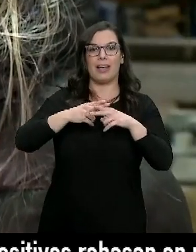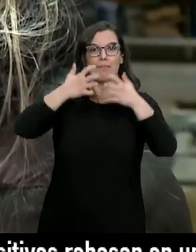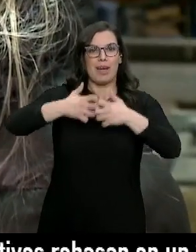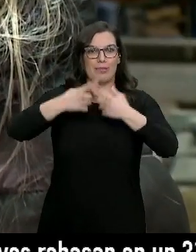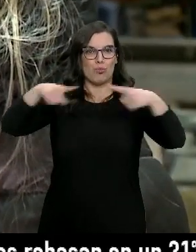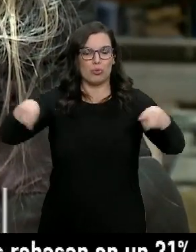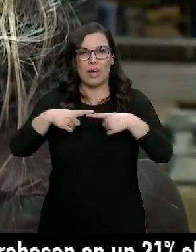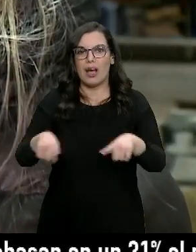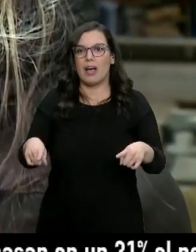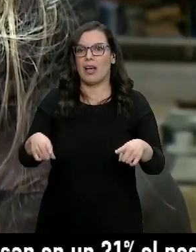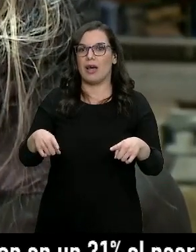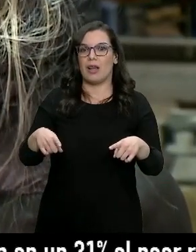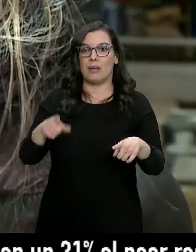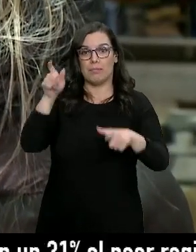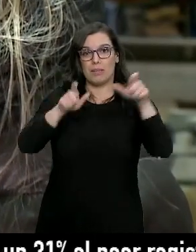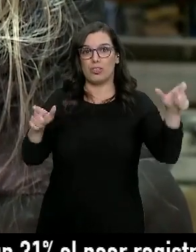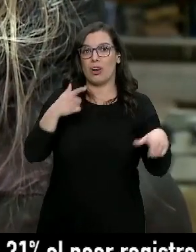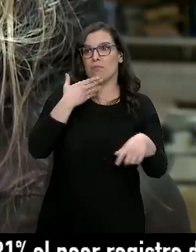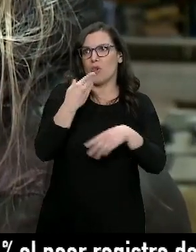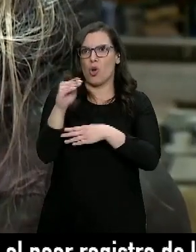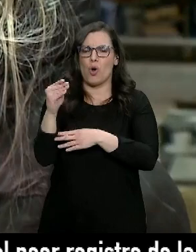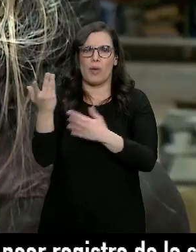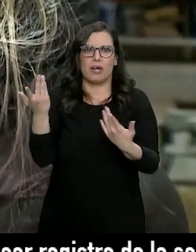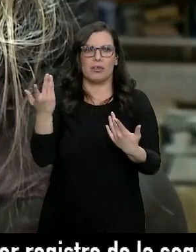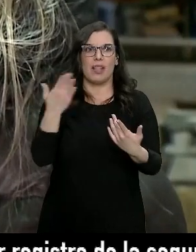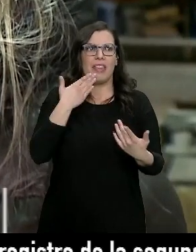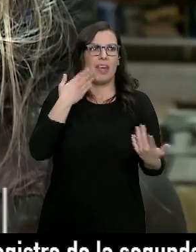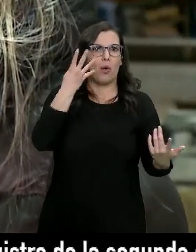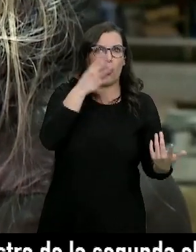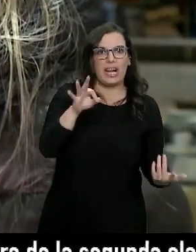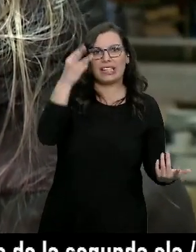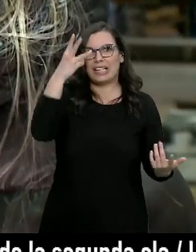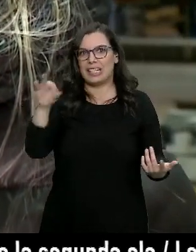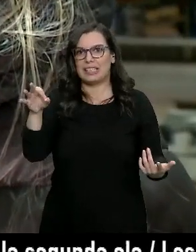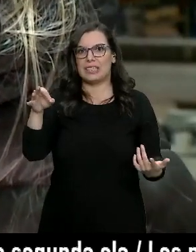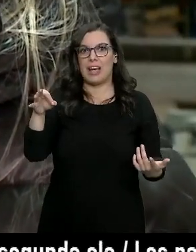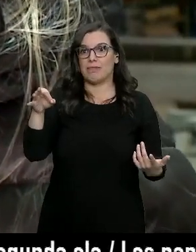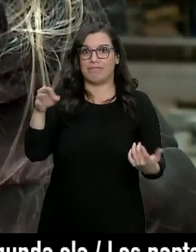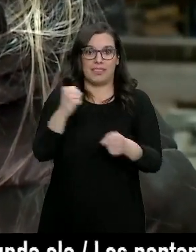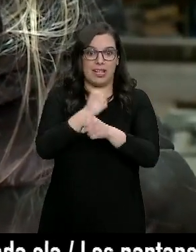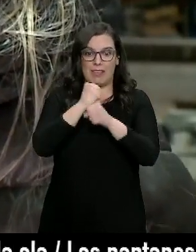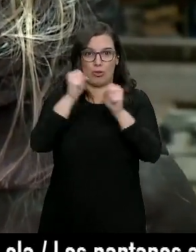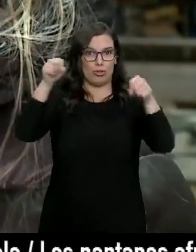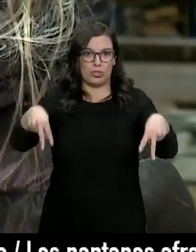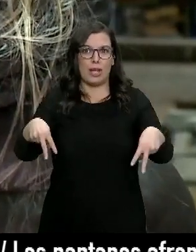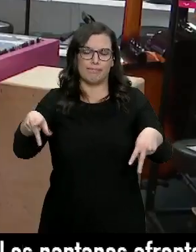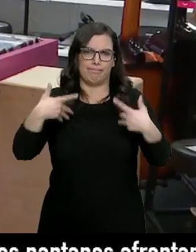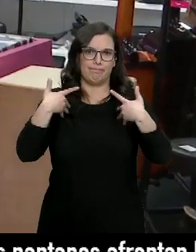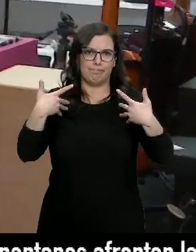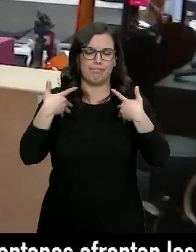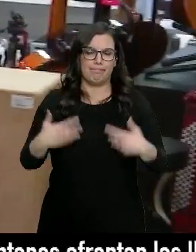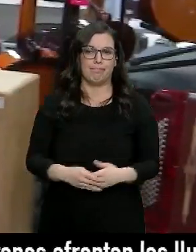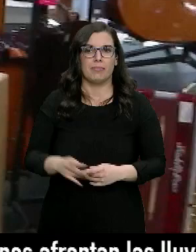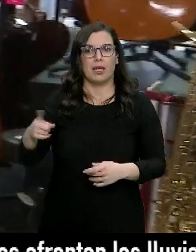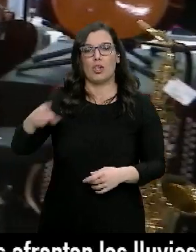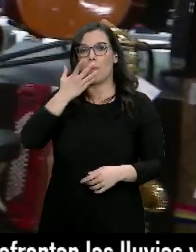gente joven, 40 años, 30, que se han quedado sin trabajo y lo pasan muy mal.